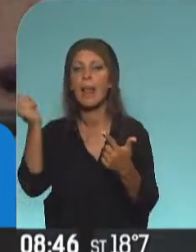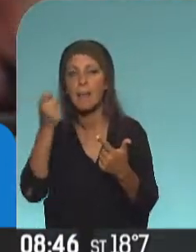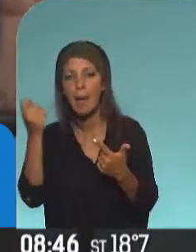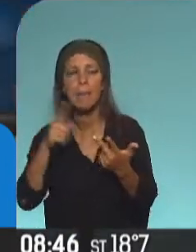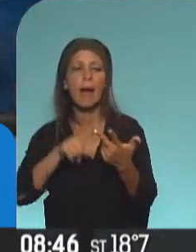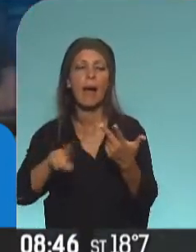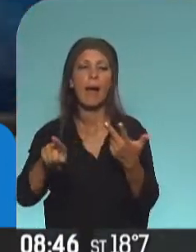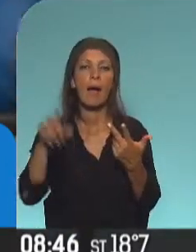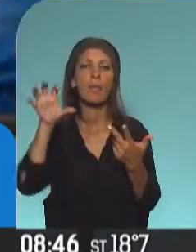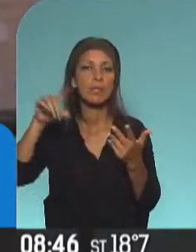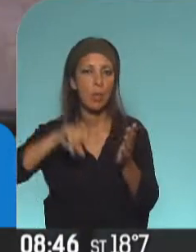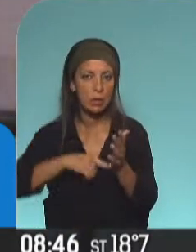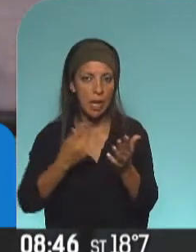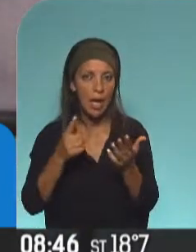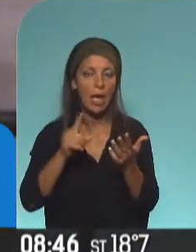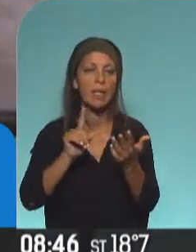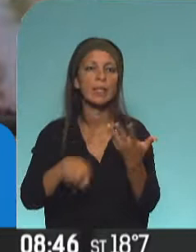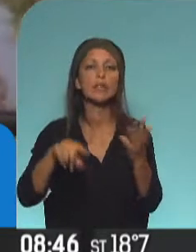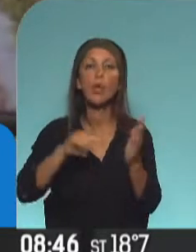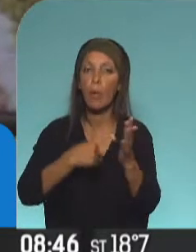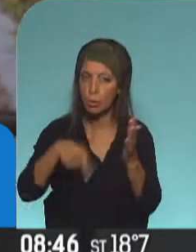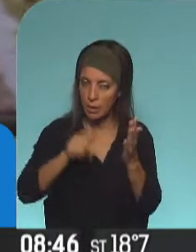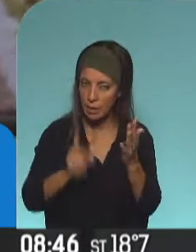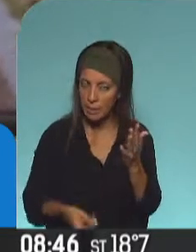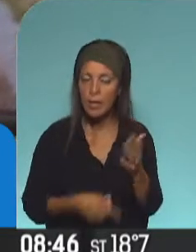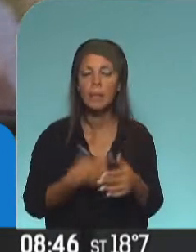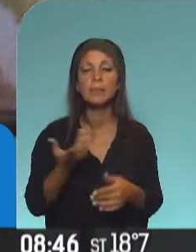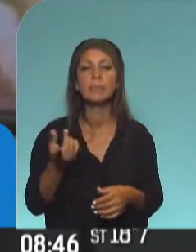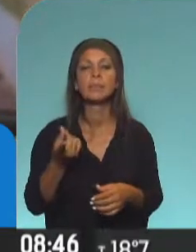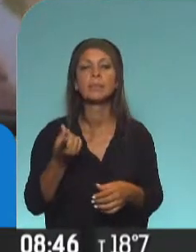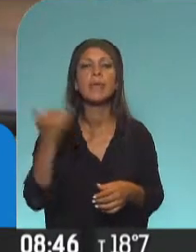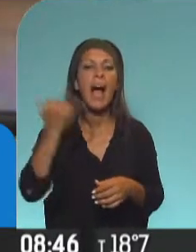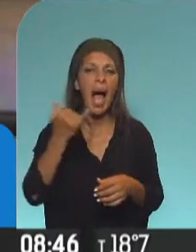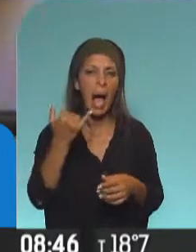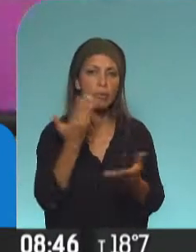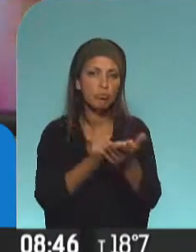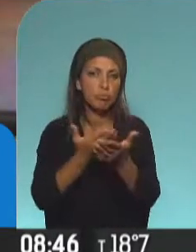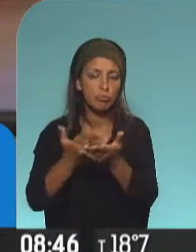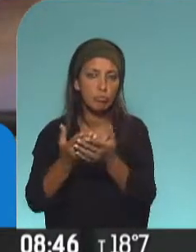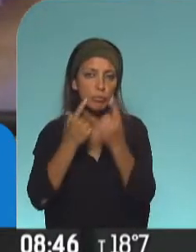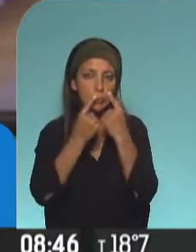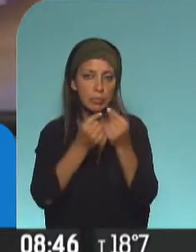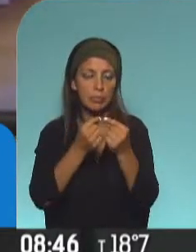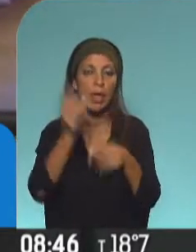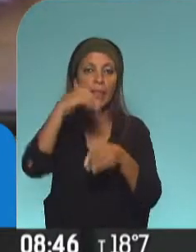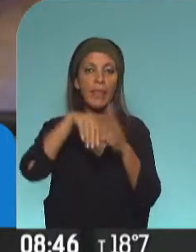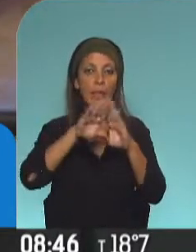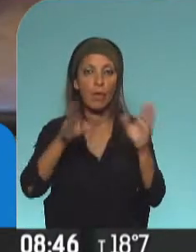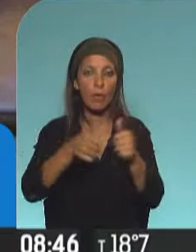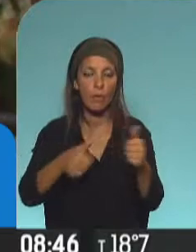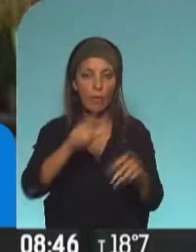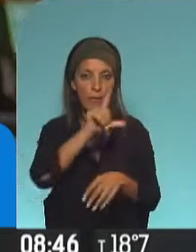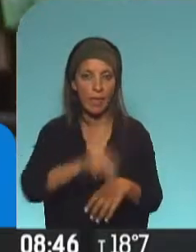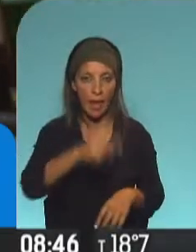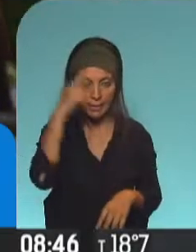hay en la provincia de Buenos Aires, hay en la ciudad de Buenos Aires. Todas ellas tramitan en los fueros federales. Claro. Sí.